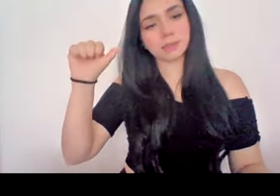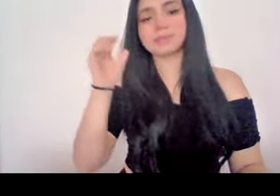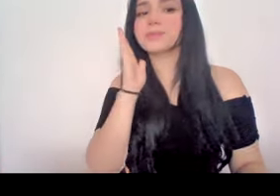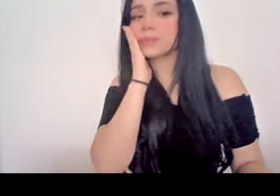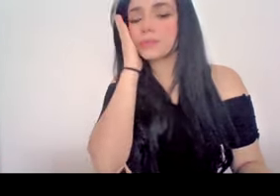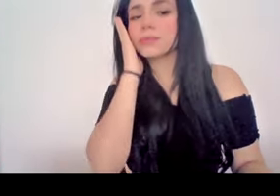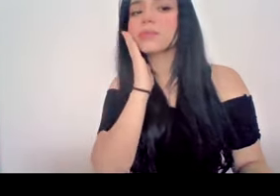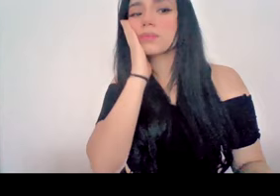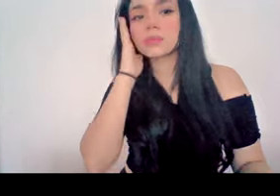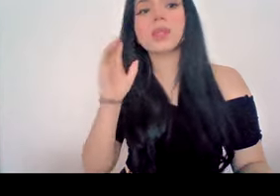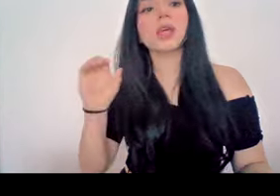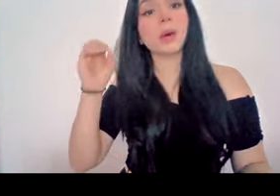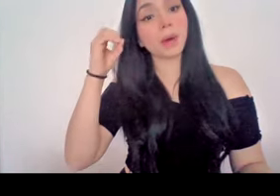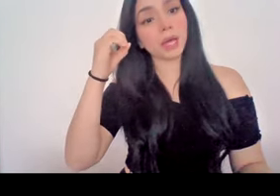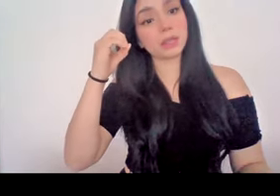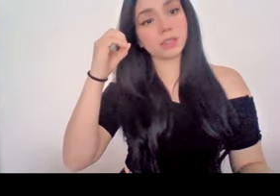Madrina,